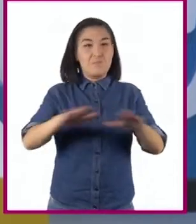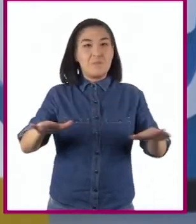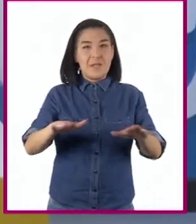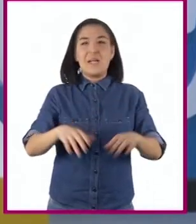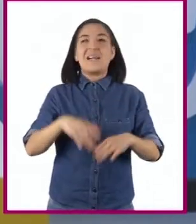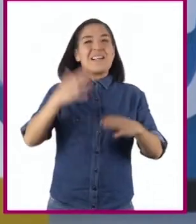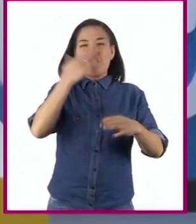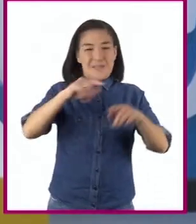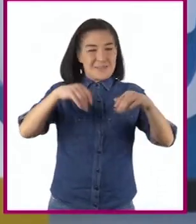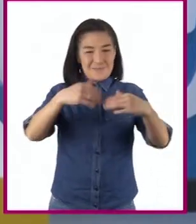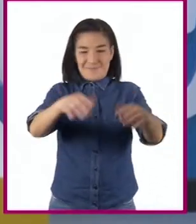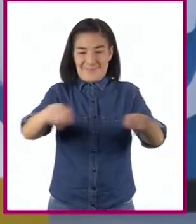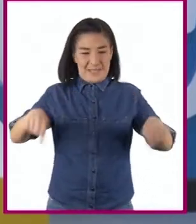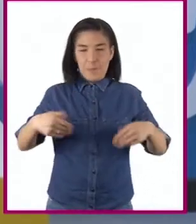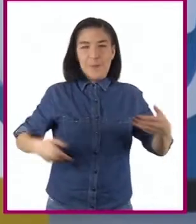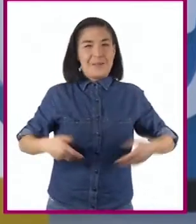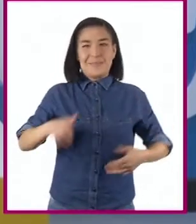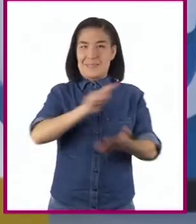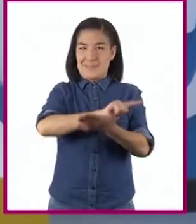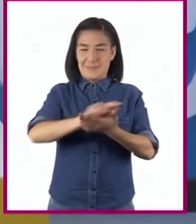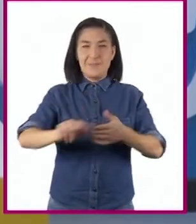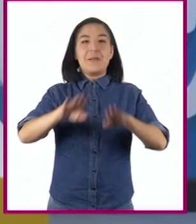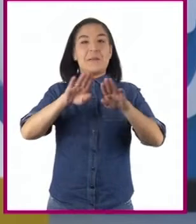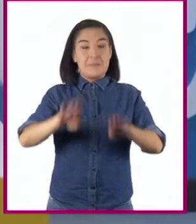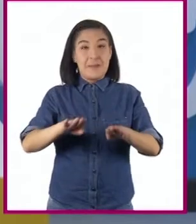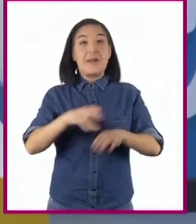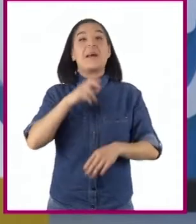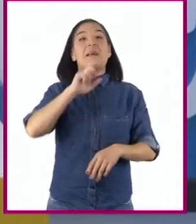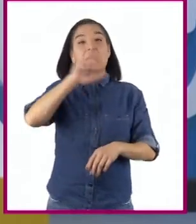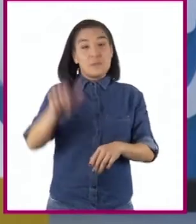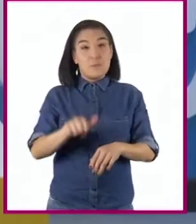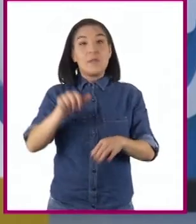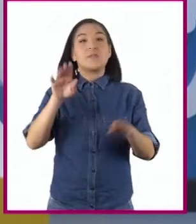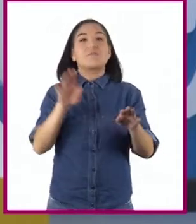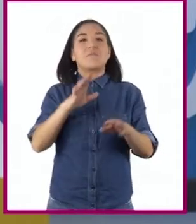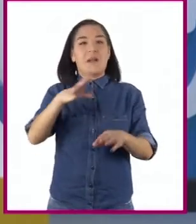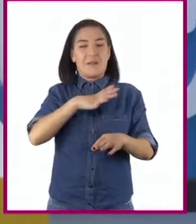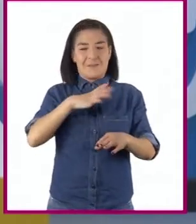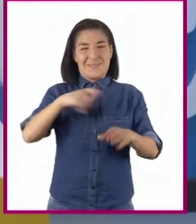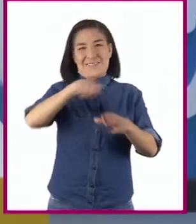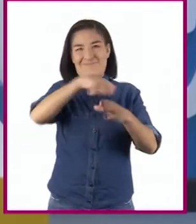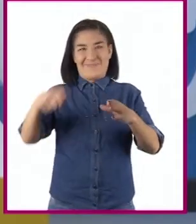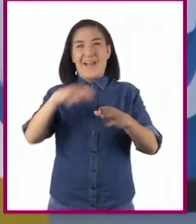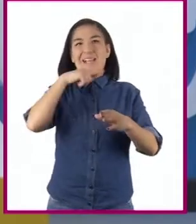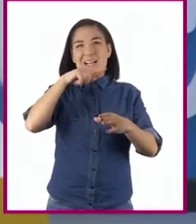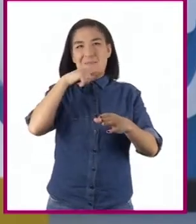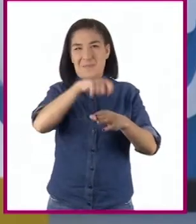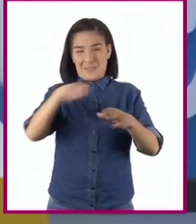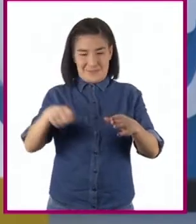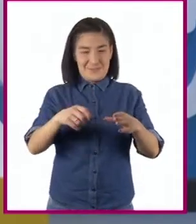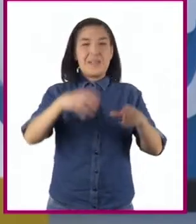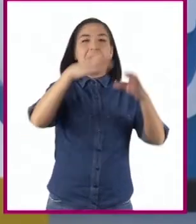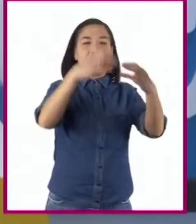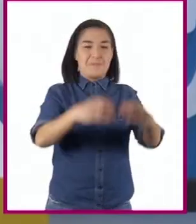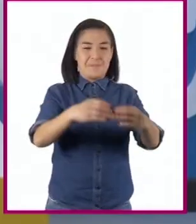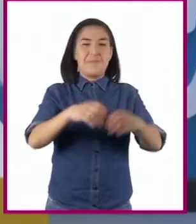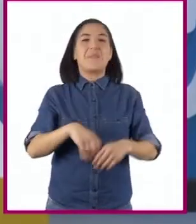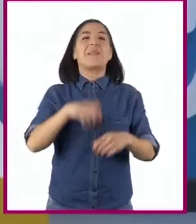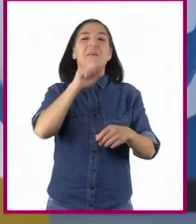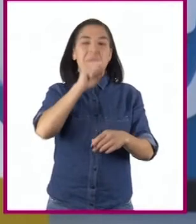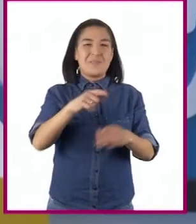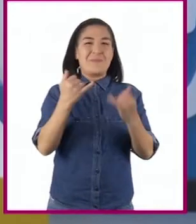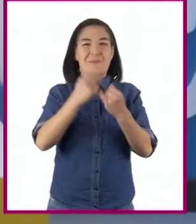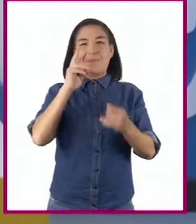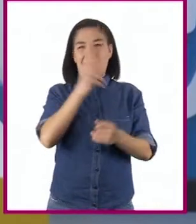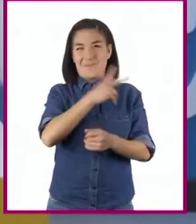enfrente. Luego sobre la mesa, cerca de una de las orillas, ponemos el estuche para lápices y la goma.